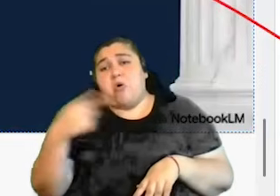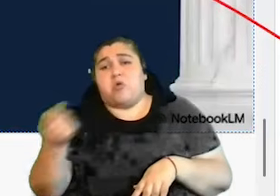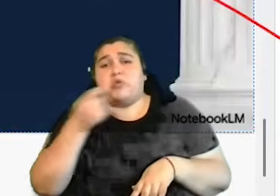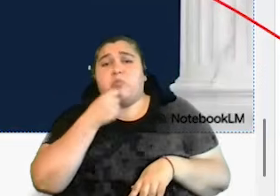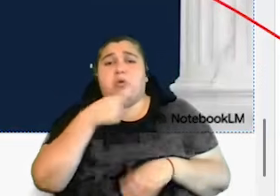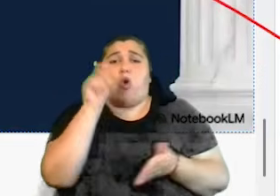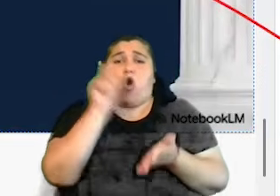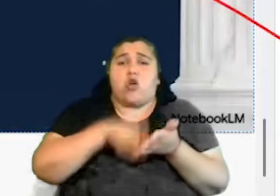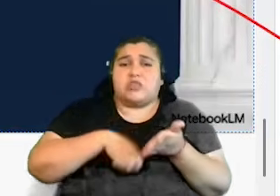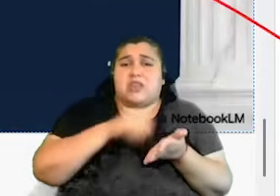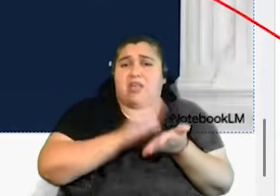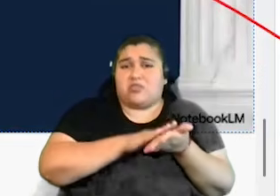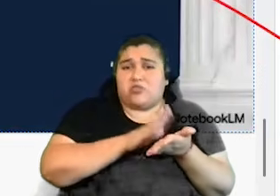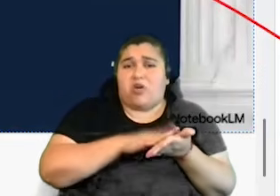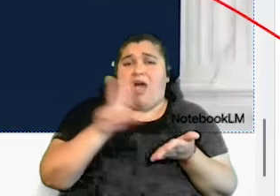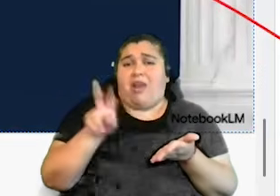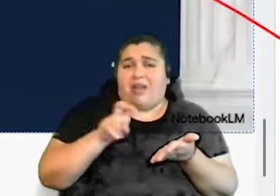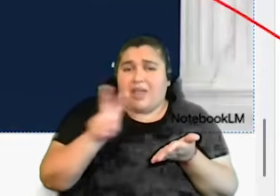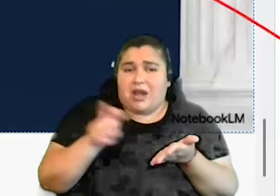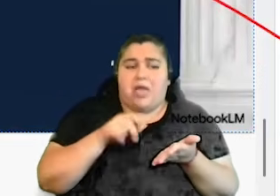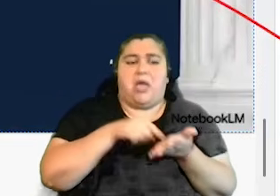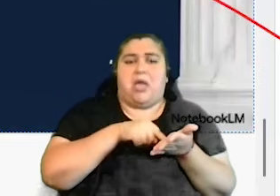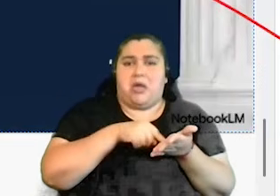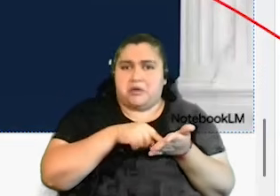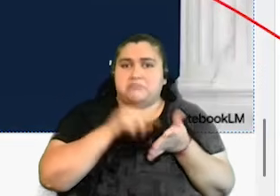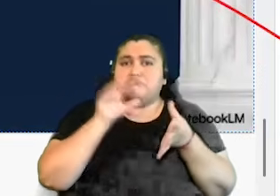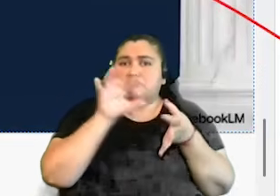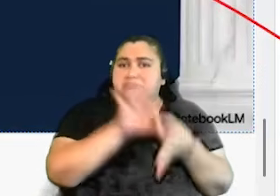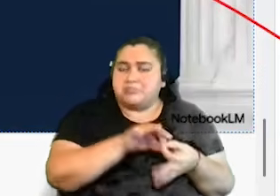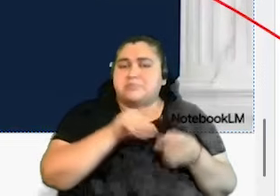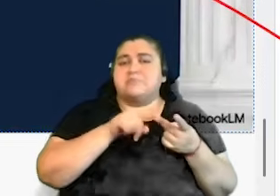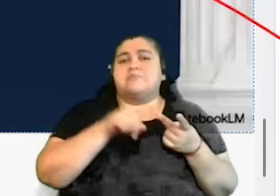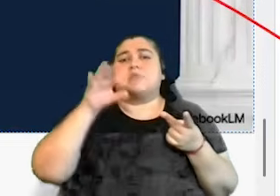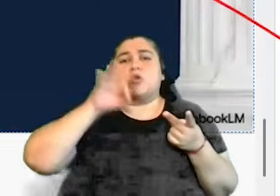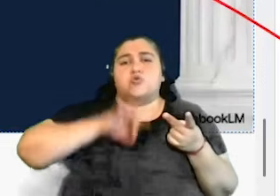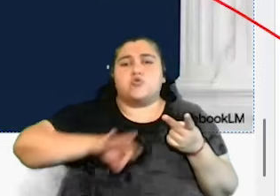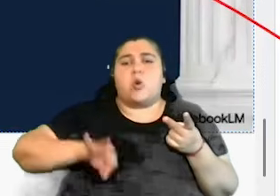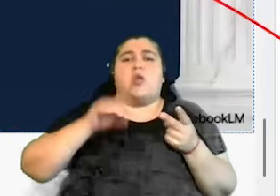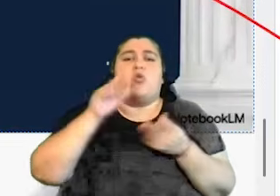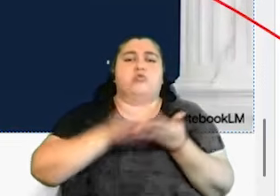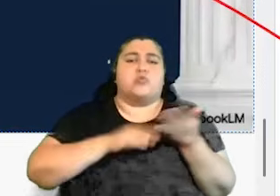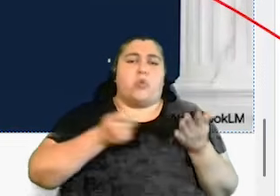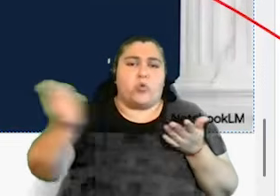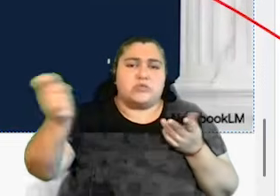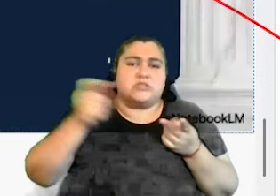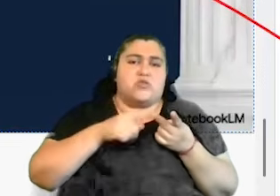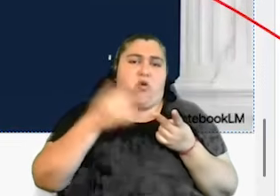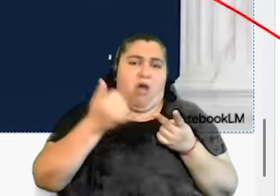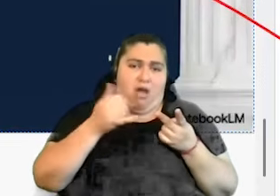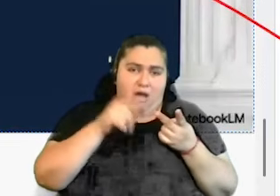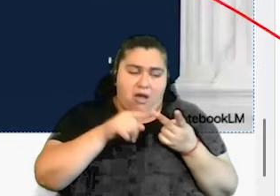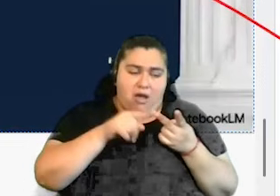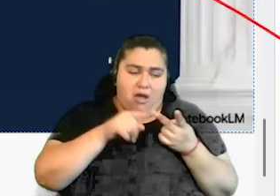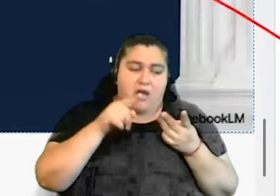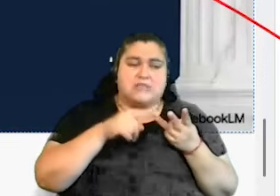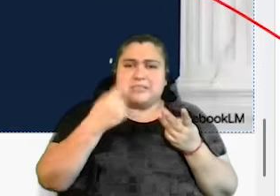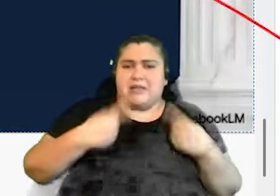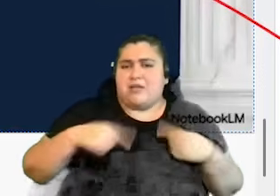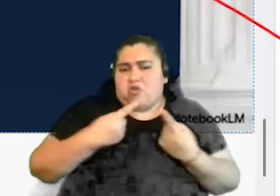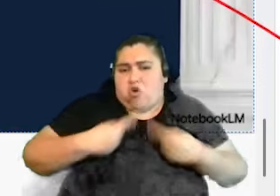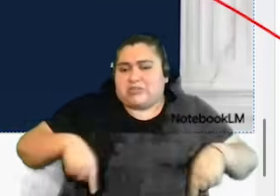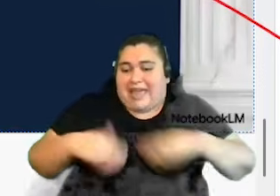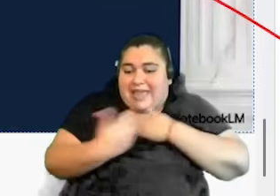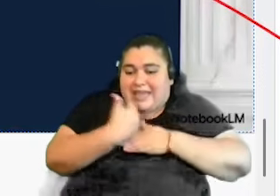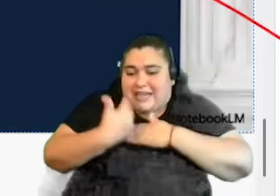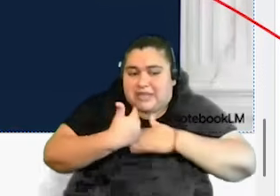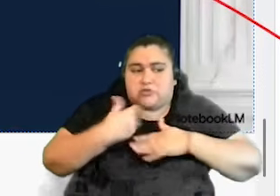alquiler que están documentados por un contrato, honorarios de causas judiciales, hay distintos ingresos que pueden dar lugar a que